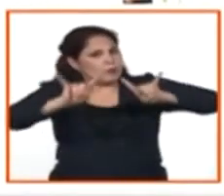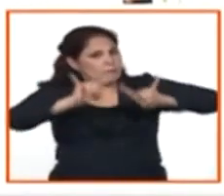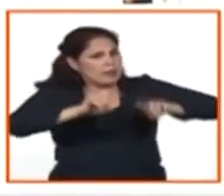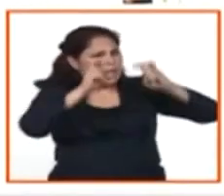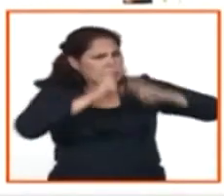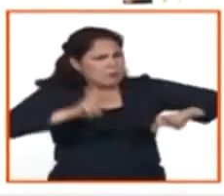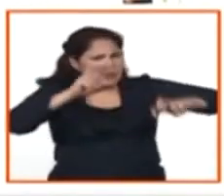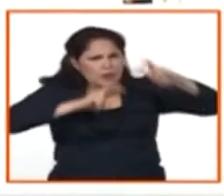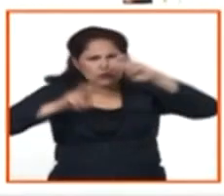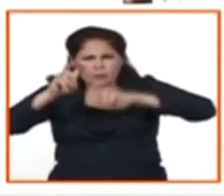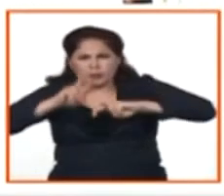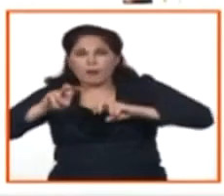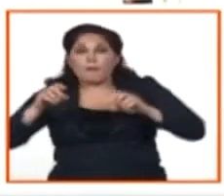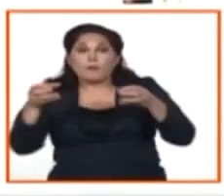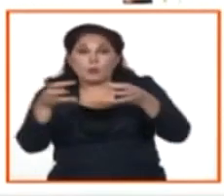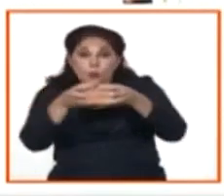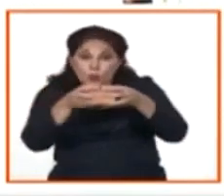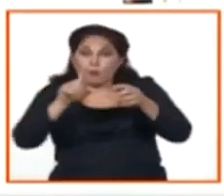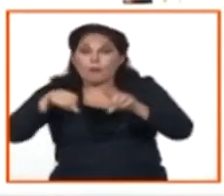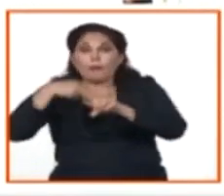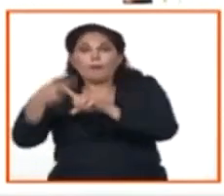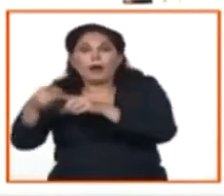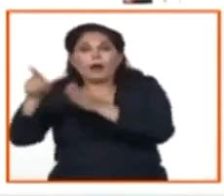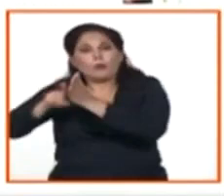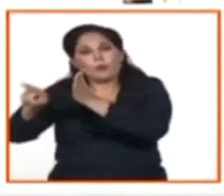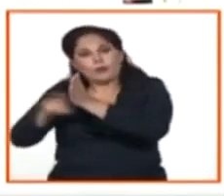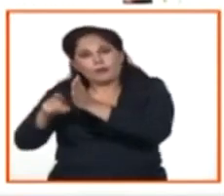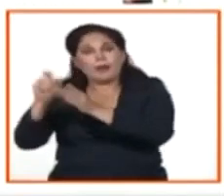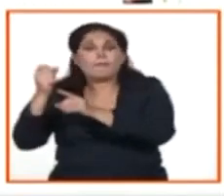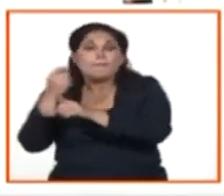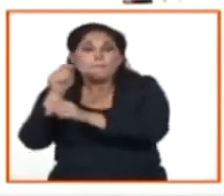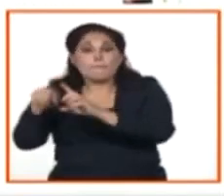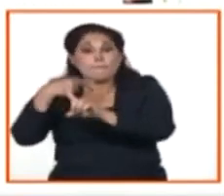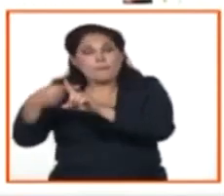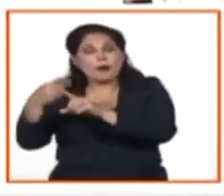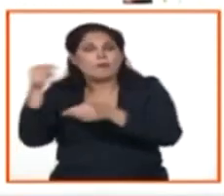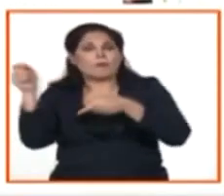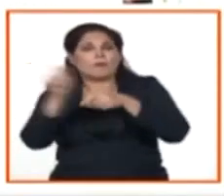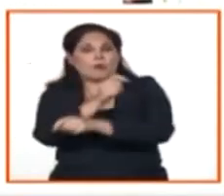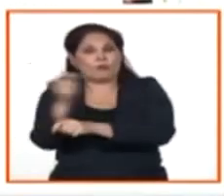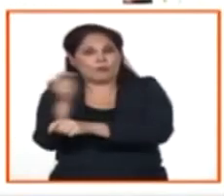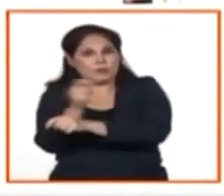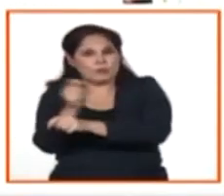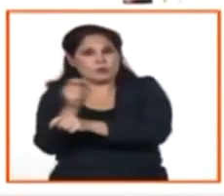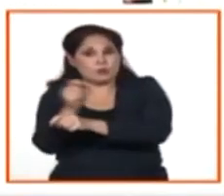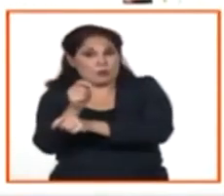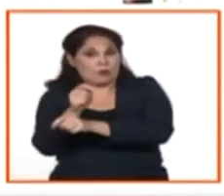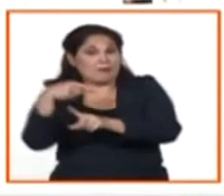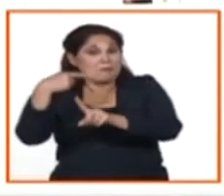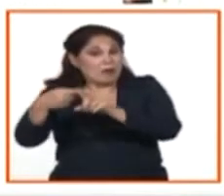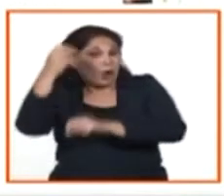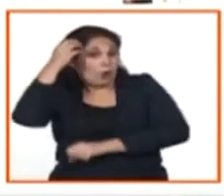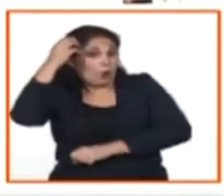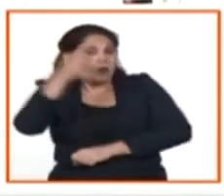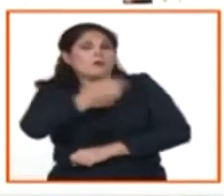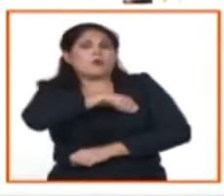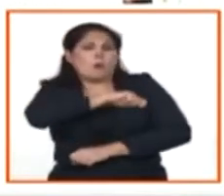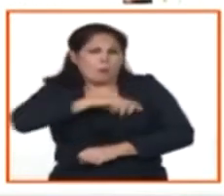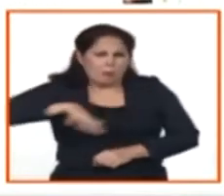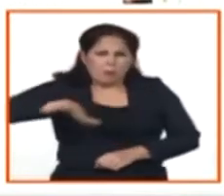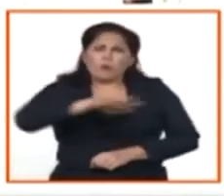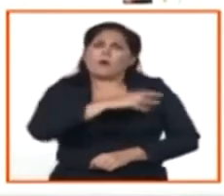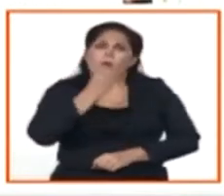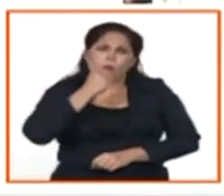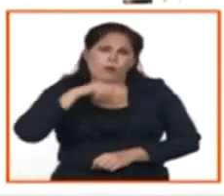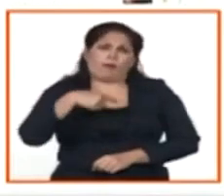de todos los juristas, de todos los profesores, investigadores que habíamos participado, incluidos los gobiernos, también la población tuvo la oportunidad